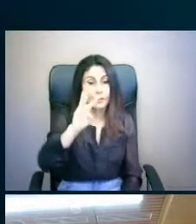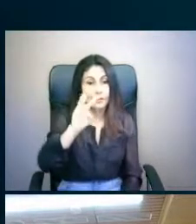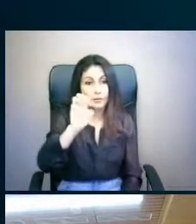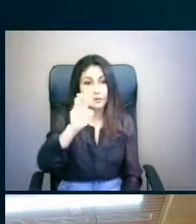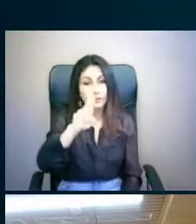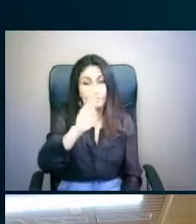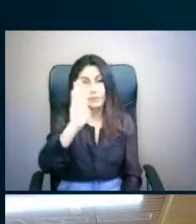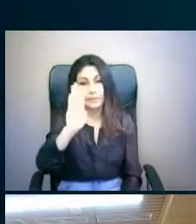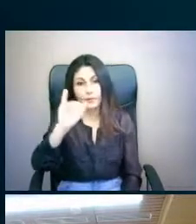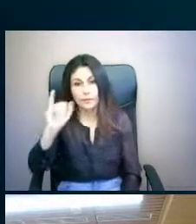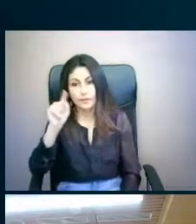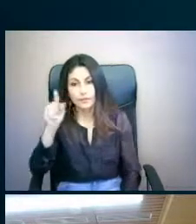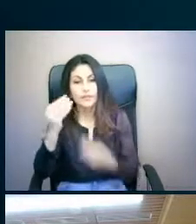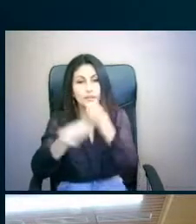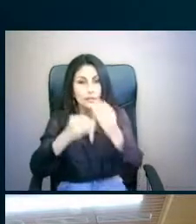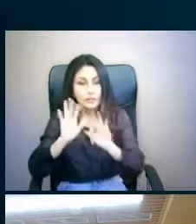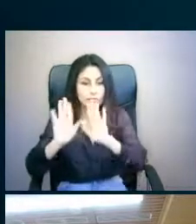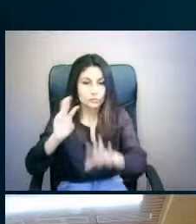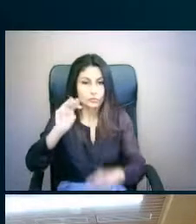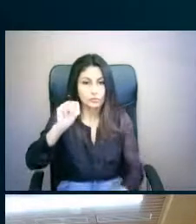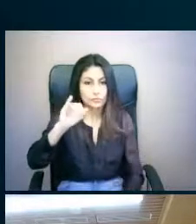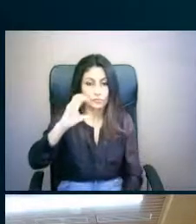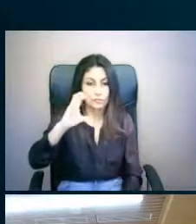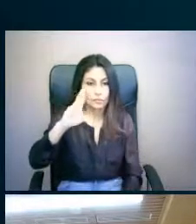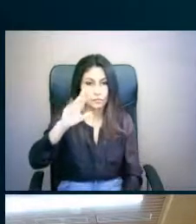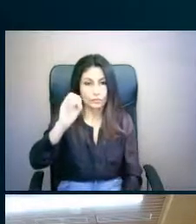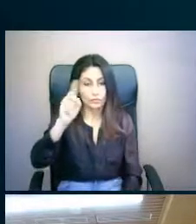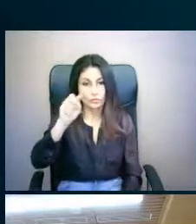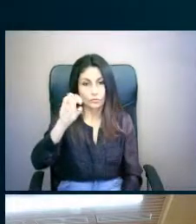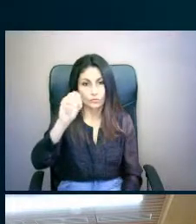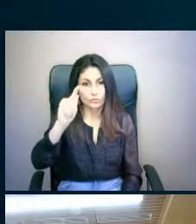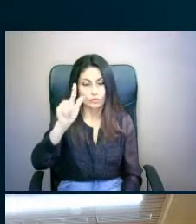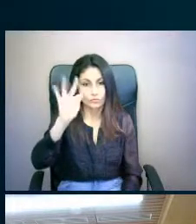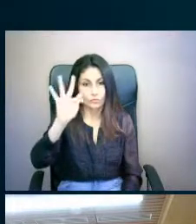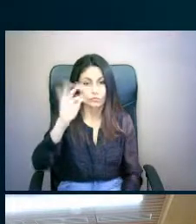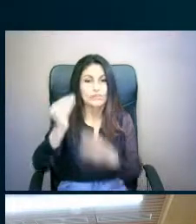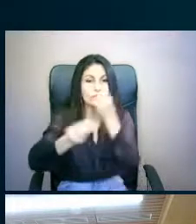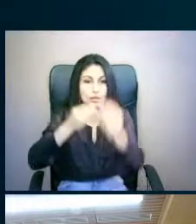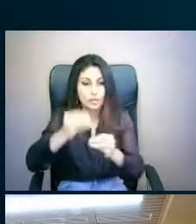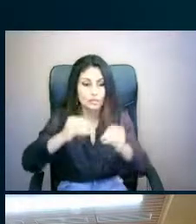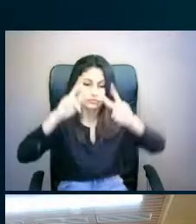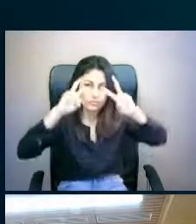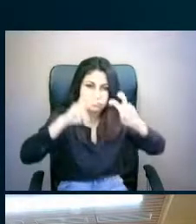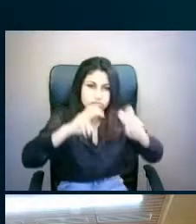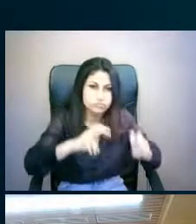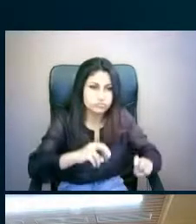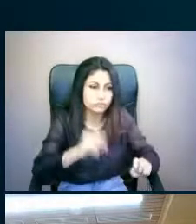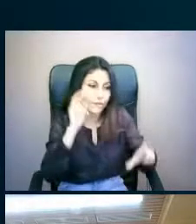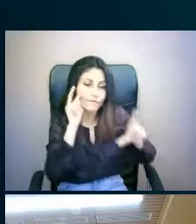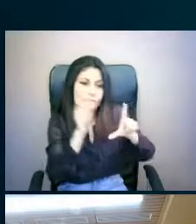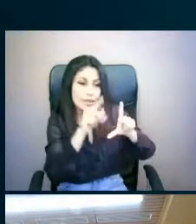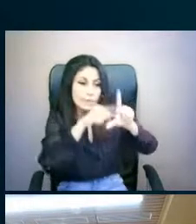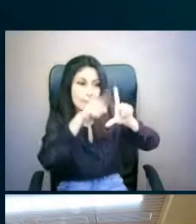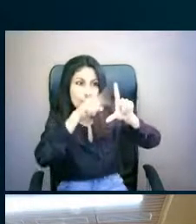de datos de Microsoft orientado a proporcionar visualizaciones interactivas.